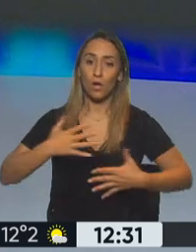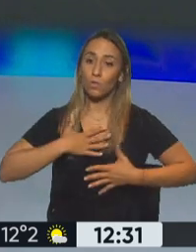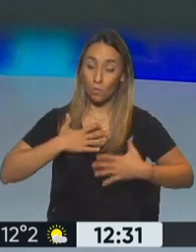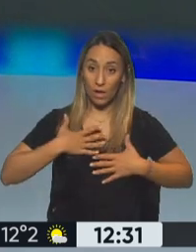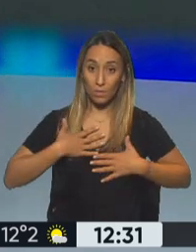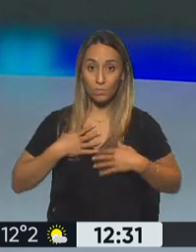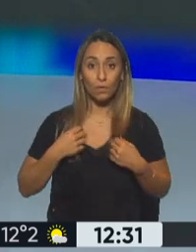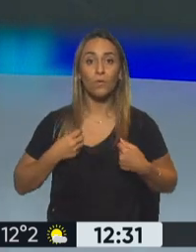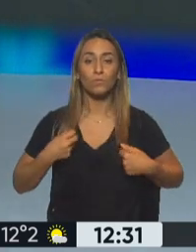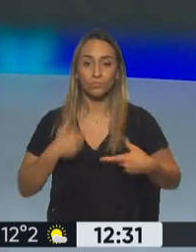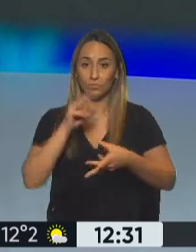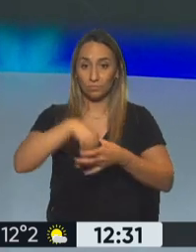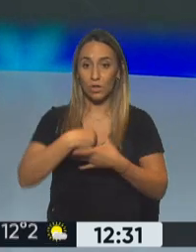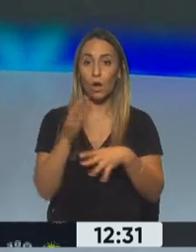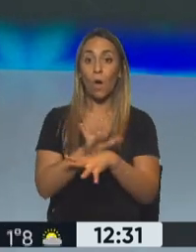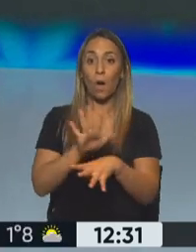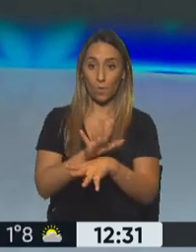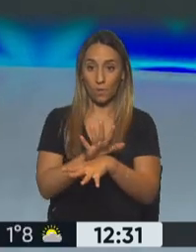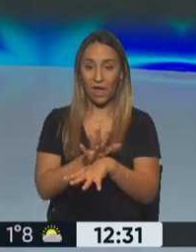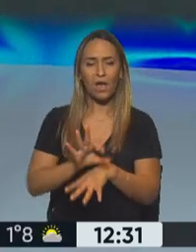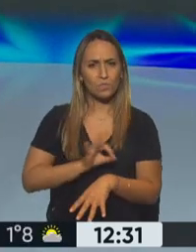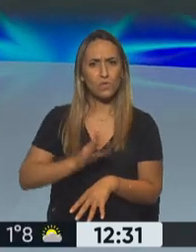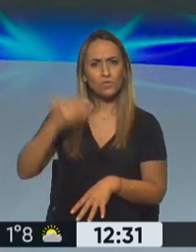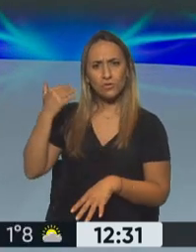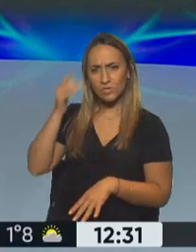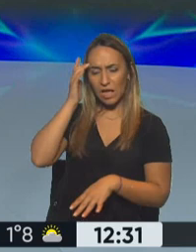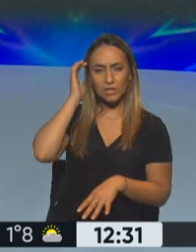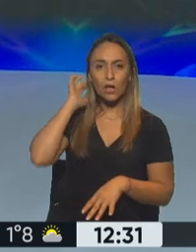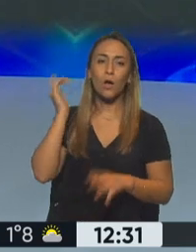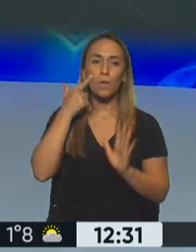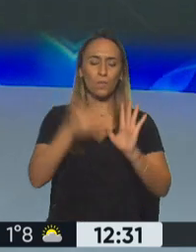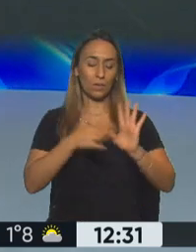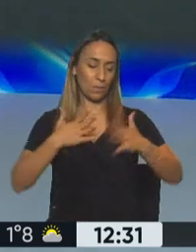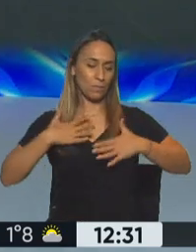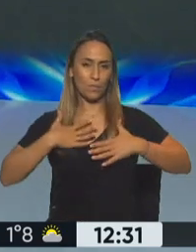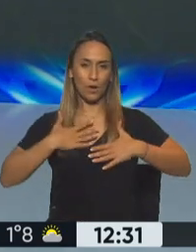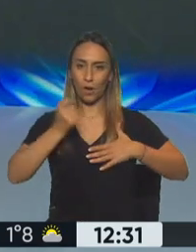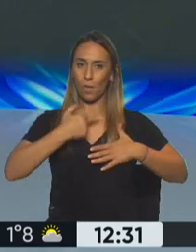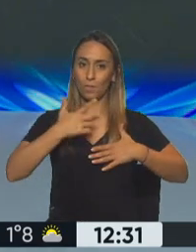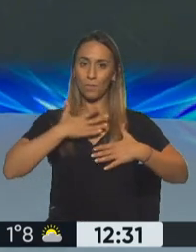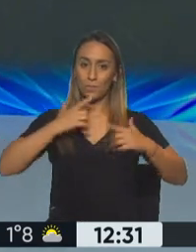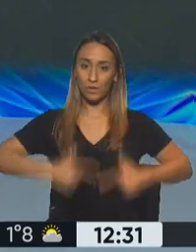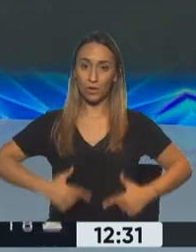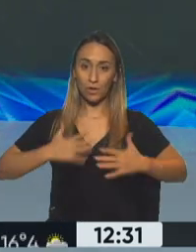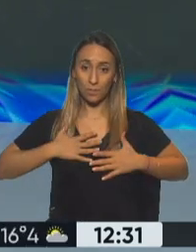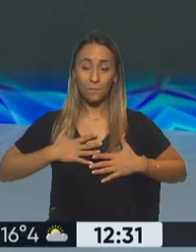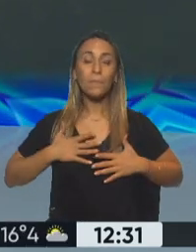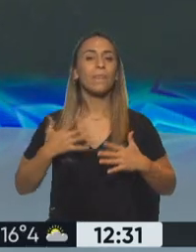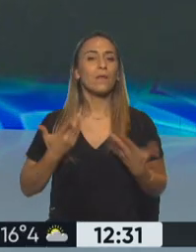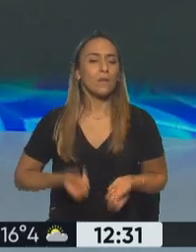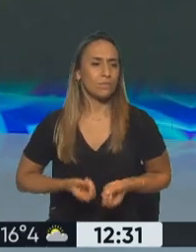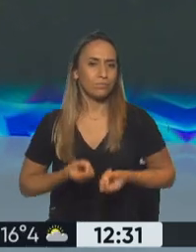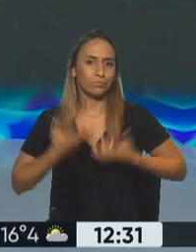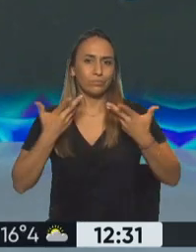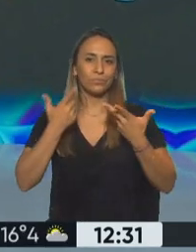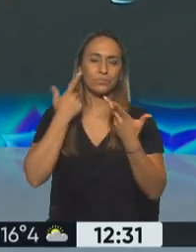servicio de su obra. Desde hace años viene experimentando con su propio cuerpito, con un talento sin igual, desplegando toda su creatividad